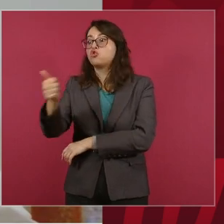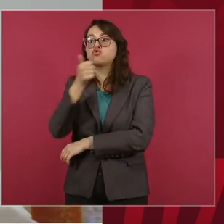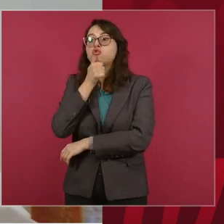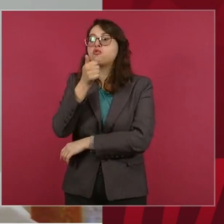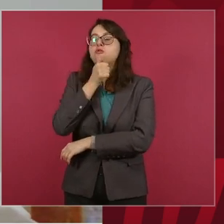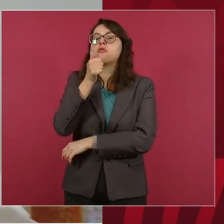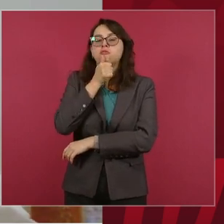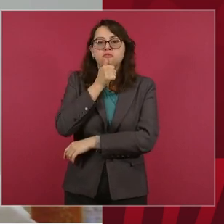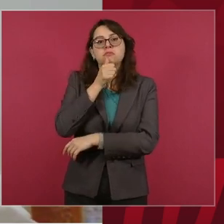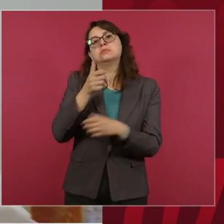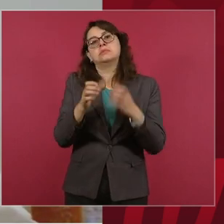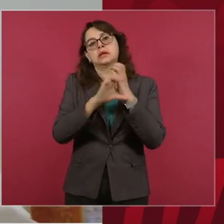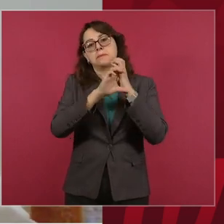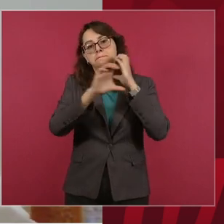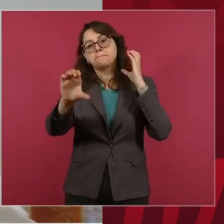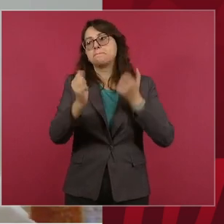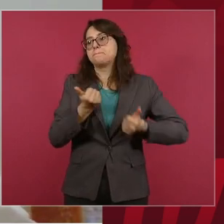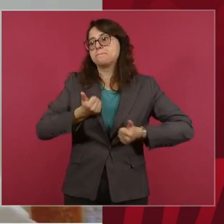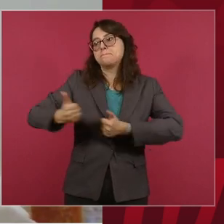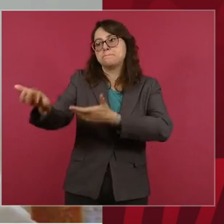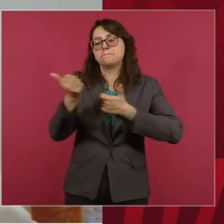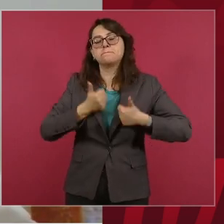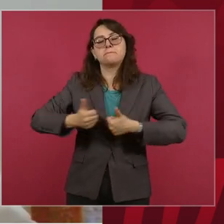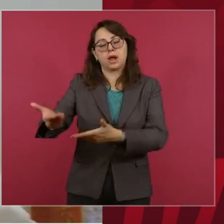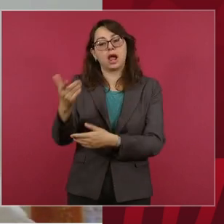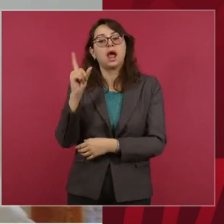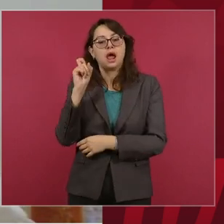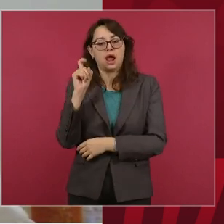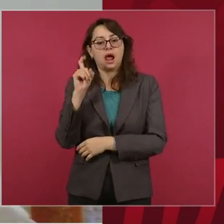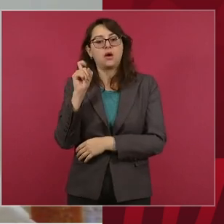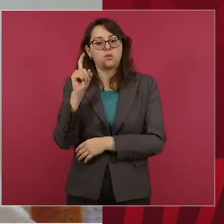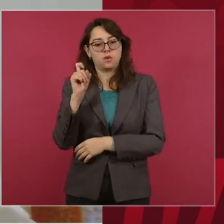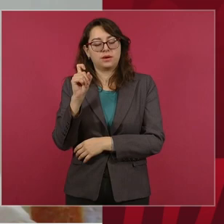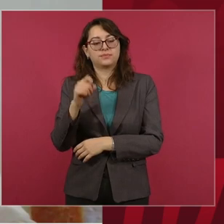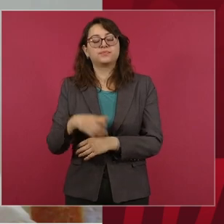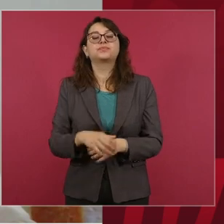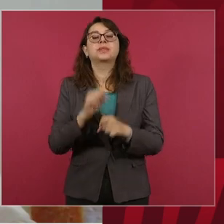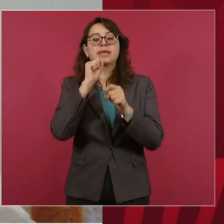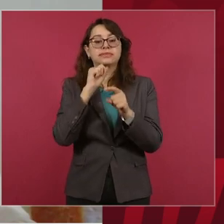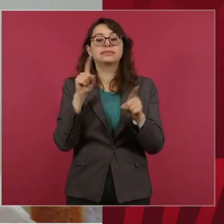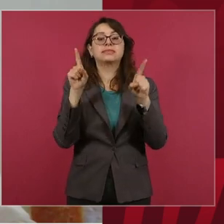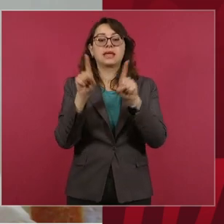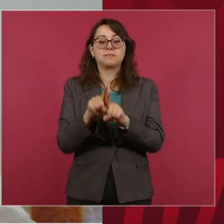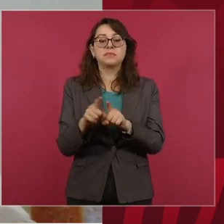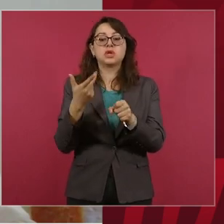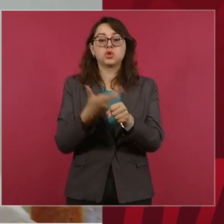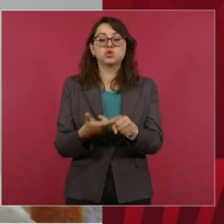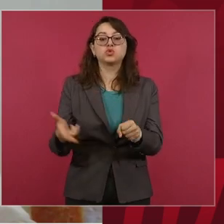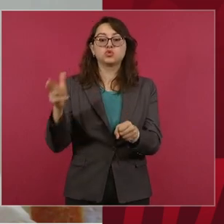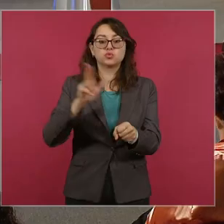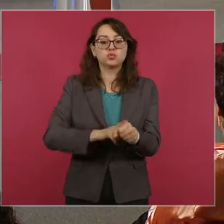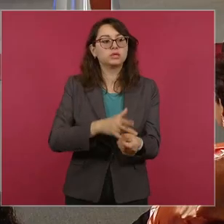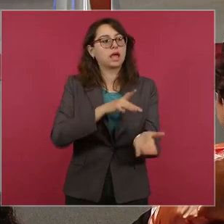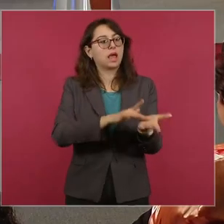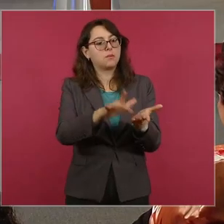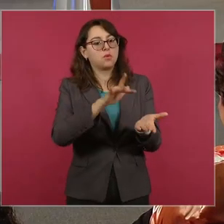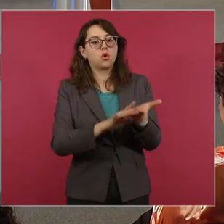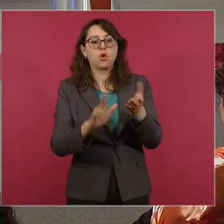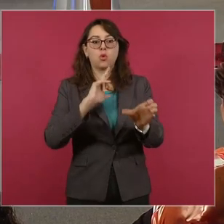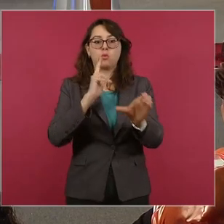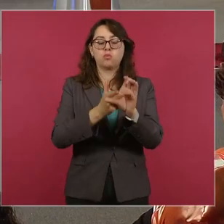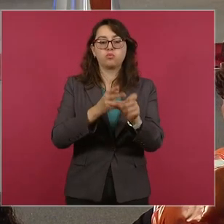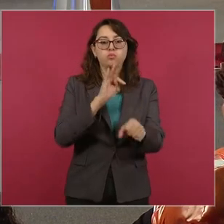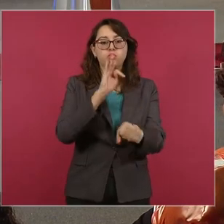potabilizadoras y de pipas. Asimismo, se apoya a los hospitales, a los albergues y